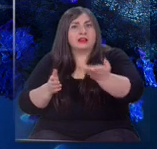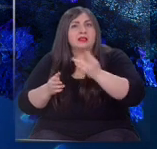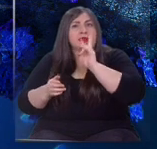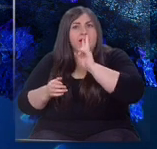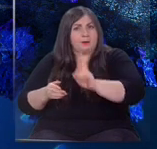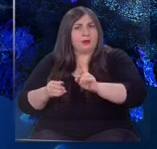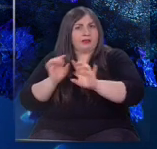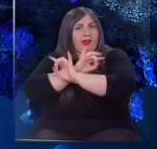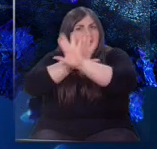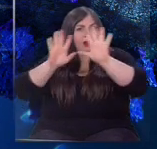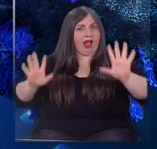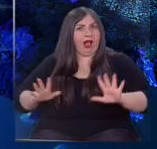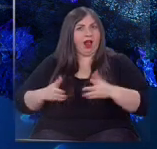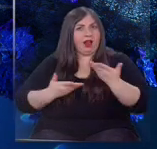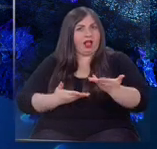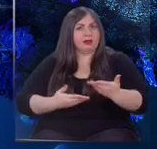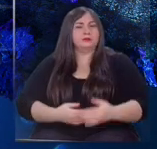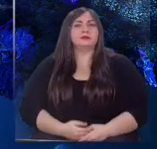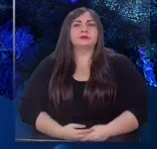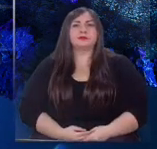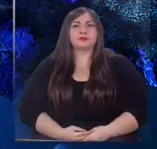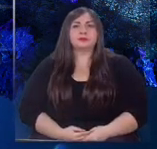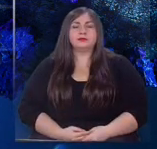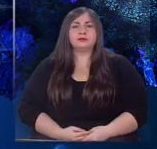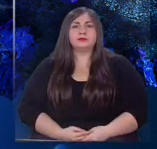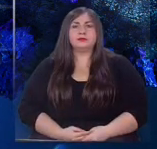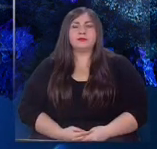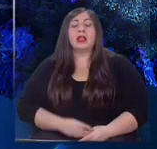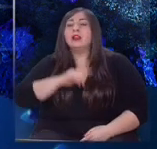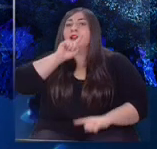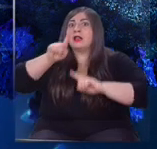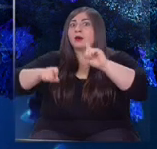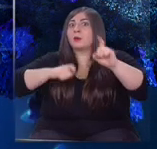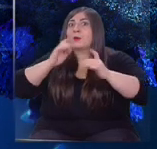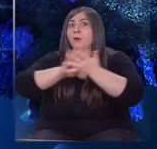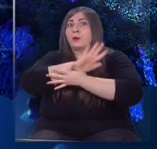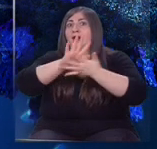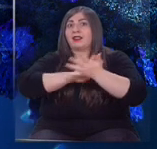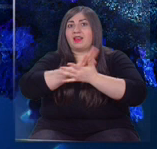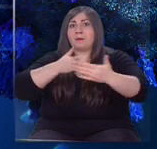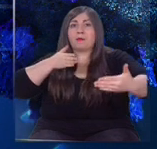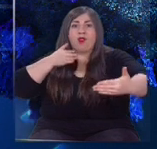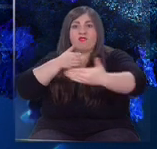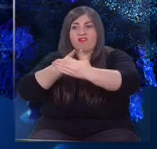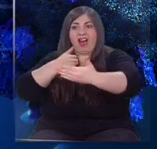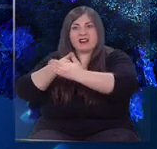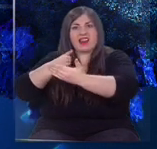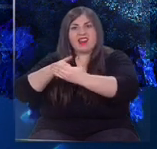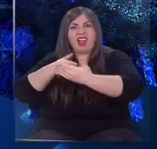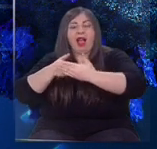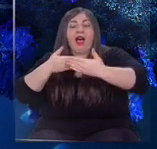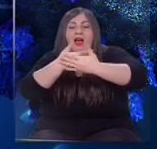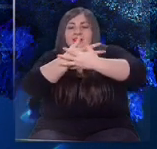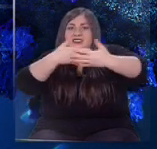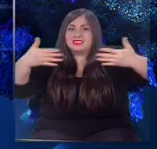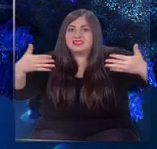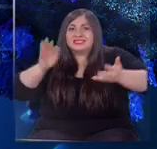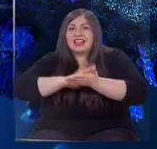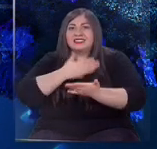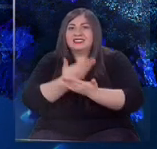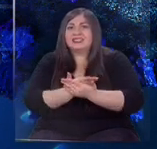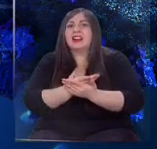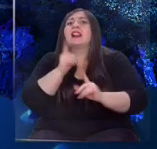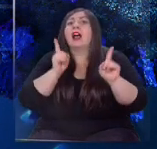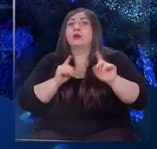respuesta bastante clara. Fíjese usted, por ejemplo, con las encuestas, con las barreras sanitarias, las aduanas sanitarias regionales, están